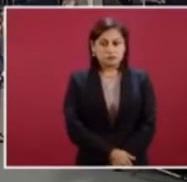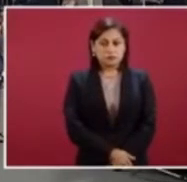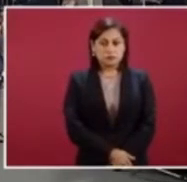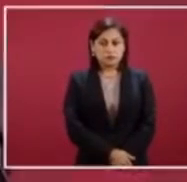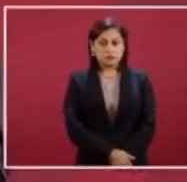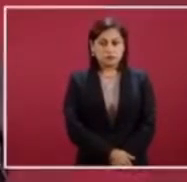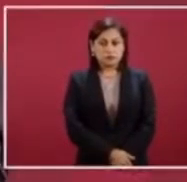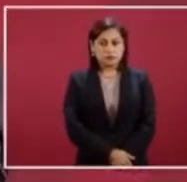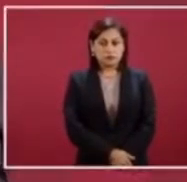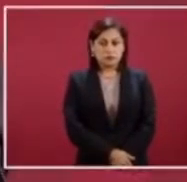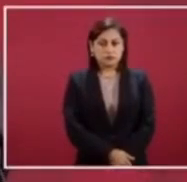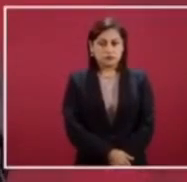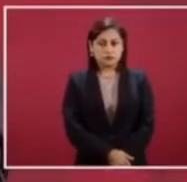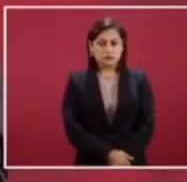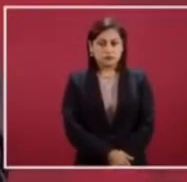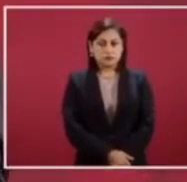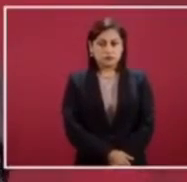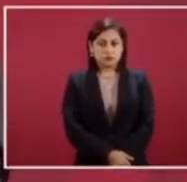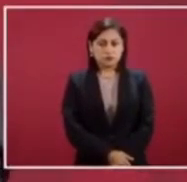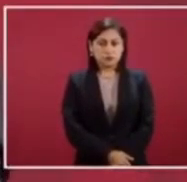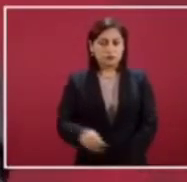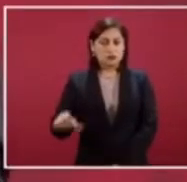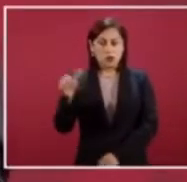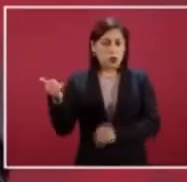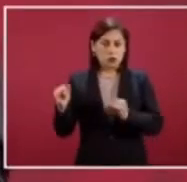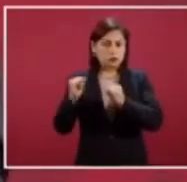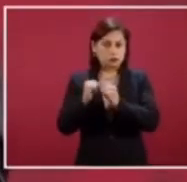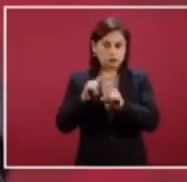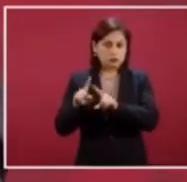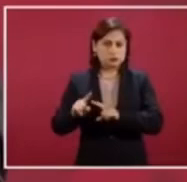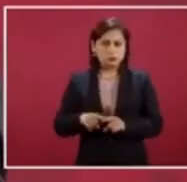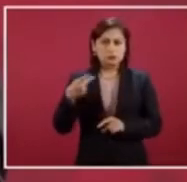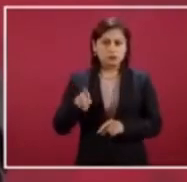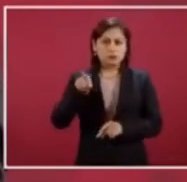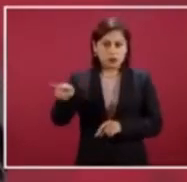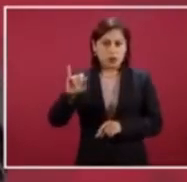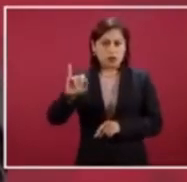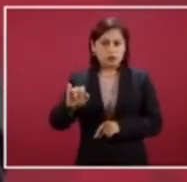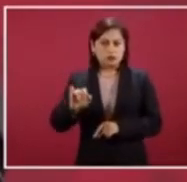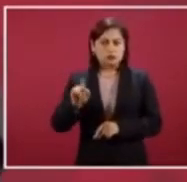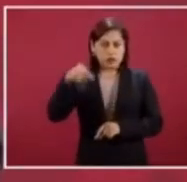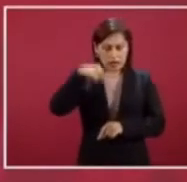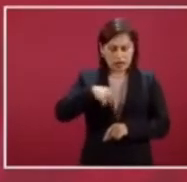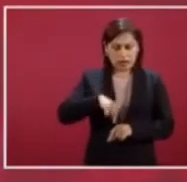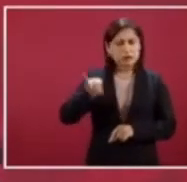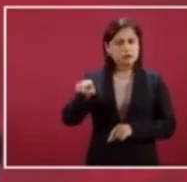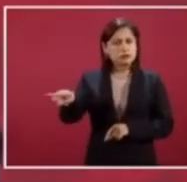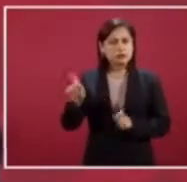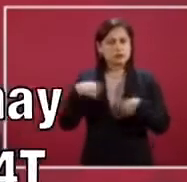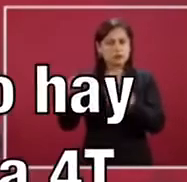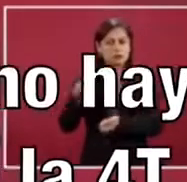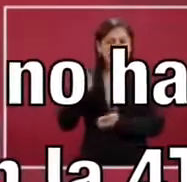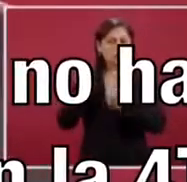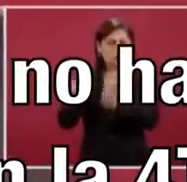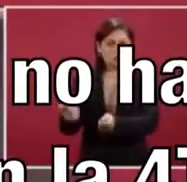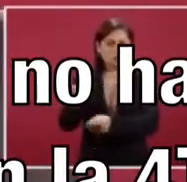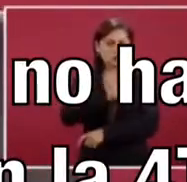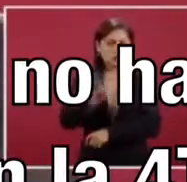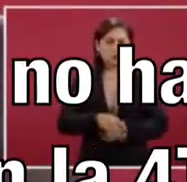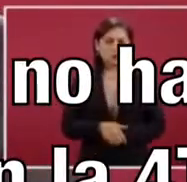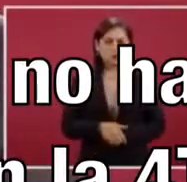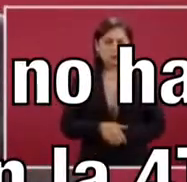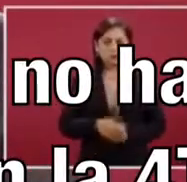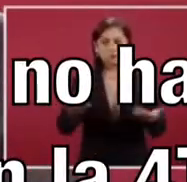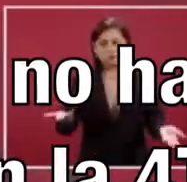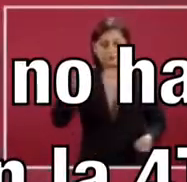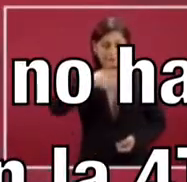Pues son otras instancias, pero pasó la prueba en presidencia y resulta que a mí me